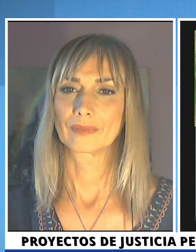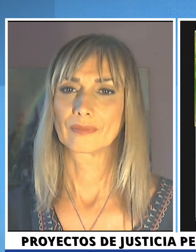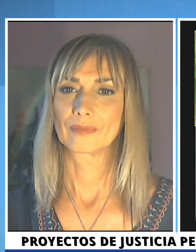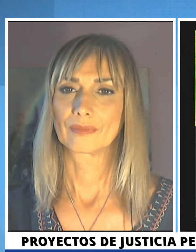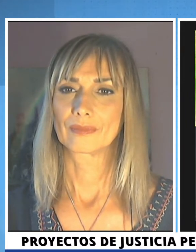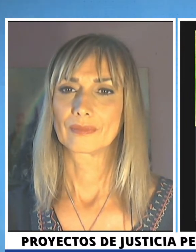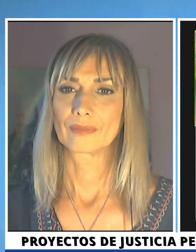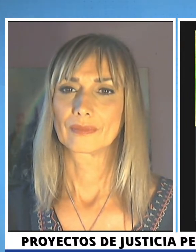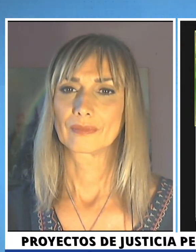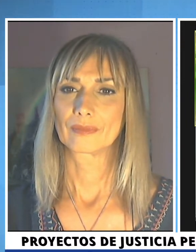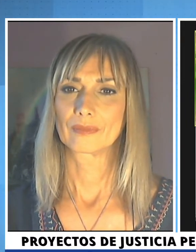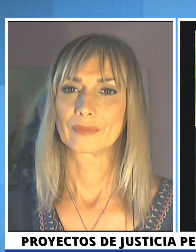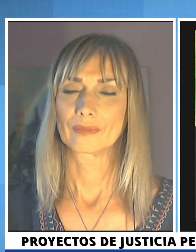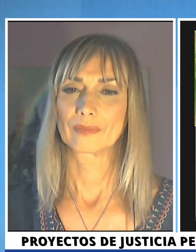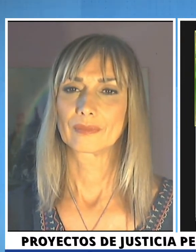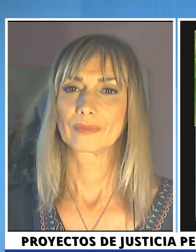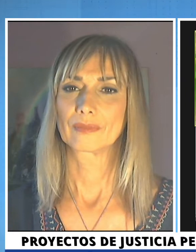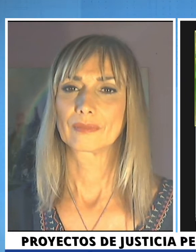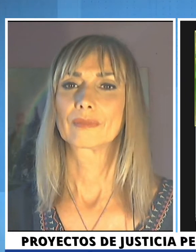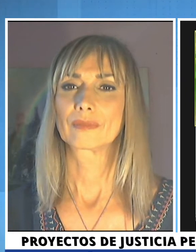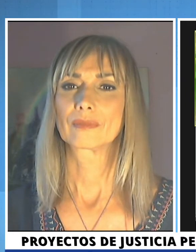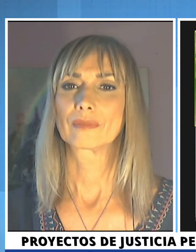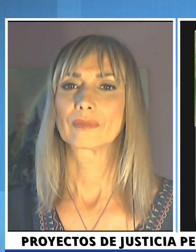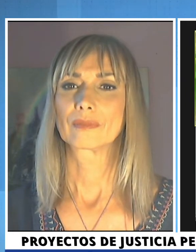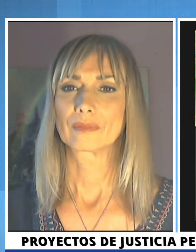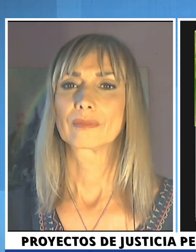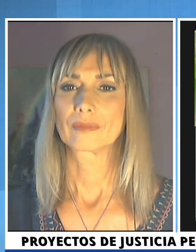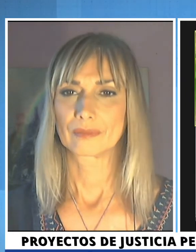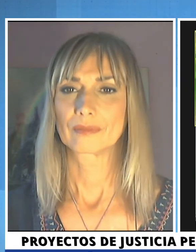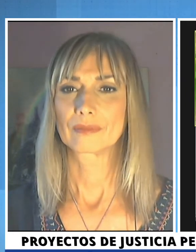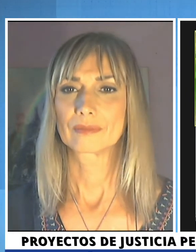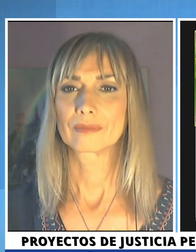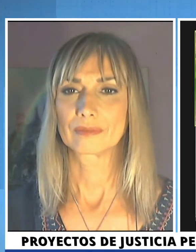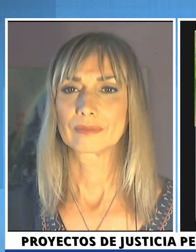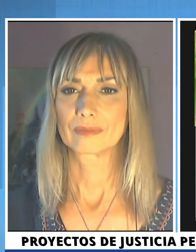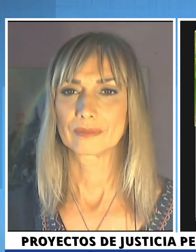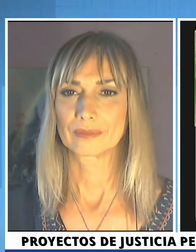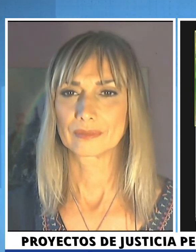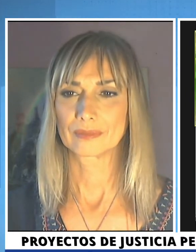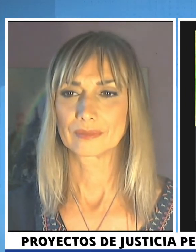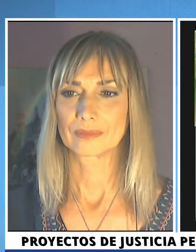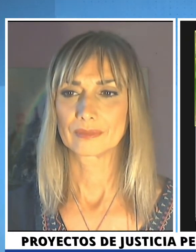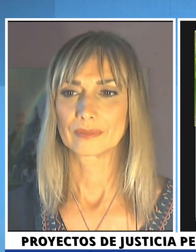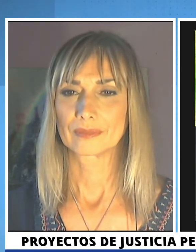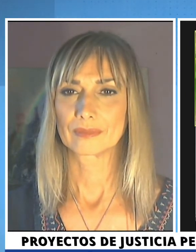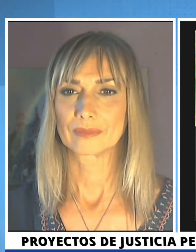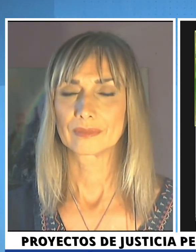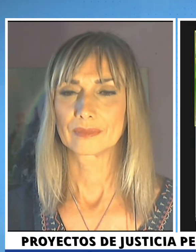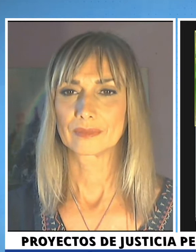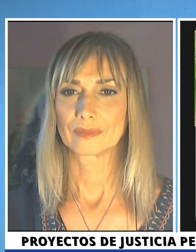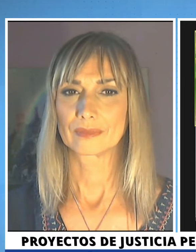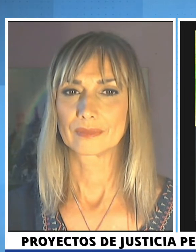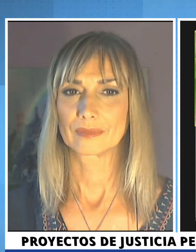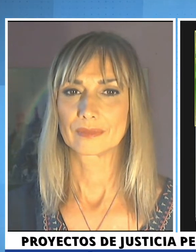despenalización del aborto que se va a dar este año en la Cámara de Diputados nuevamente, ¿no? Ya con tanta experiencia del debate anterior, pero también el